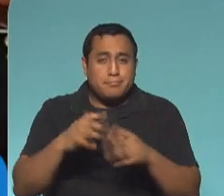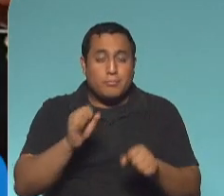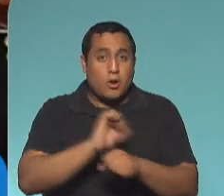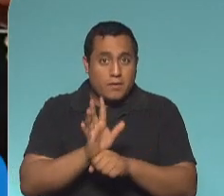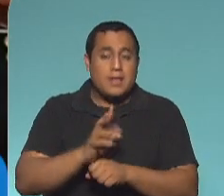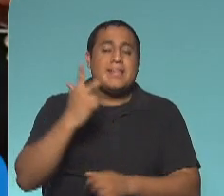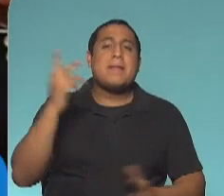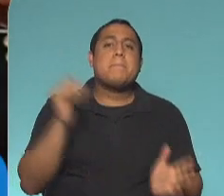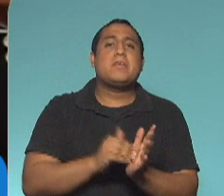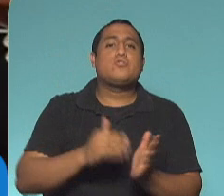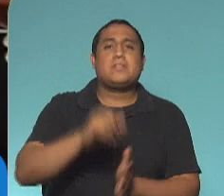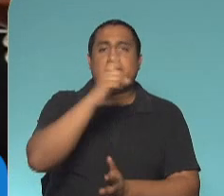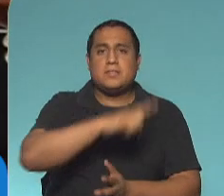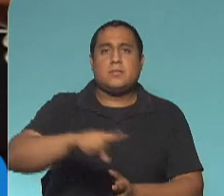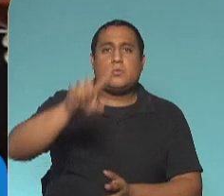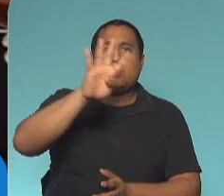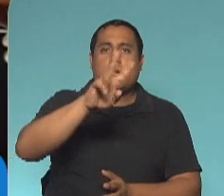de